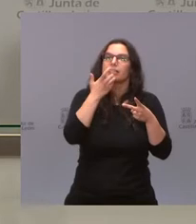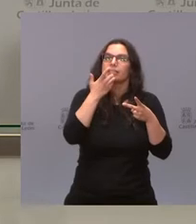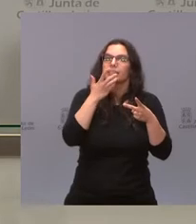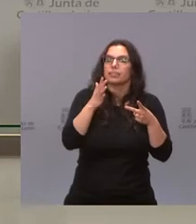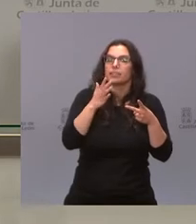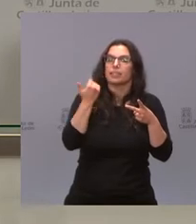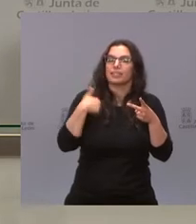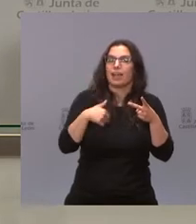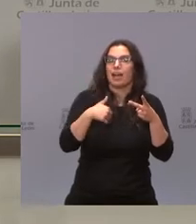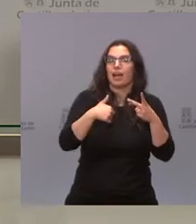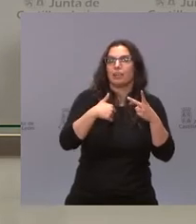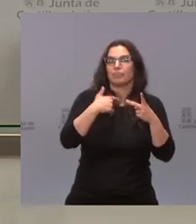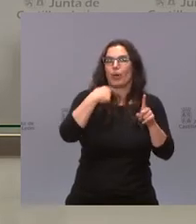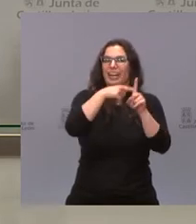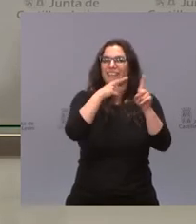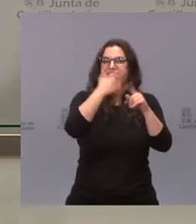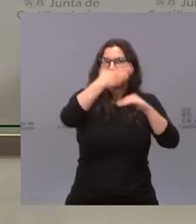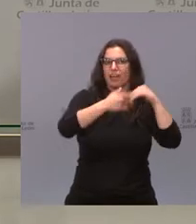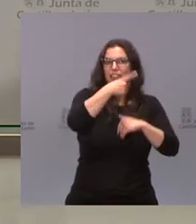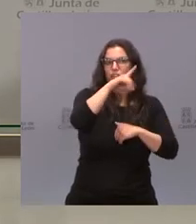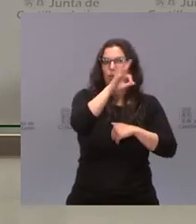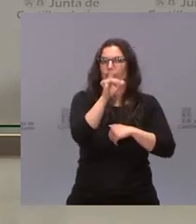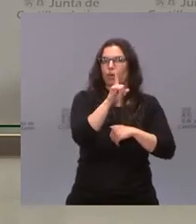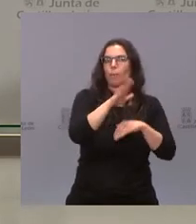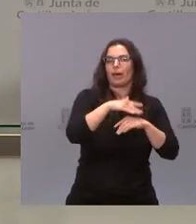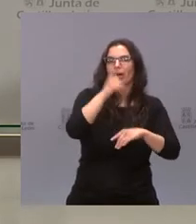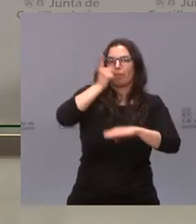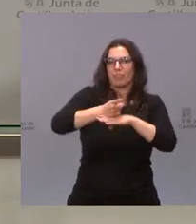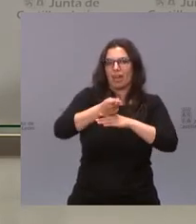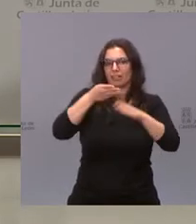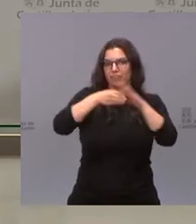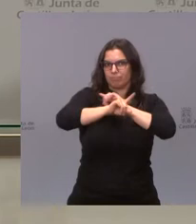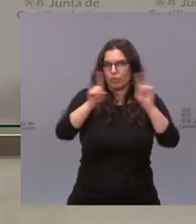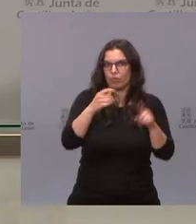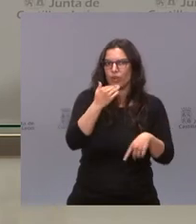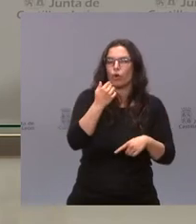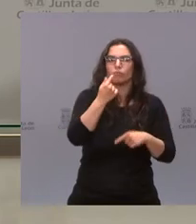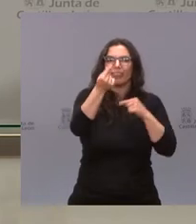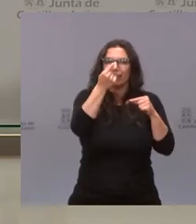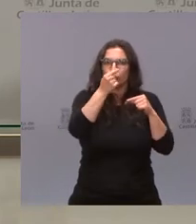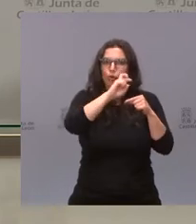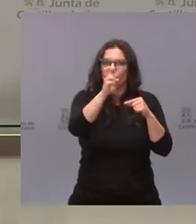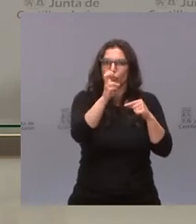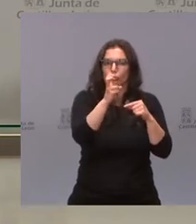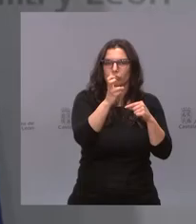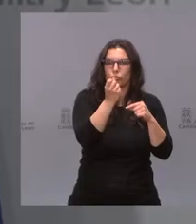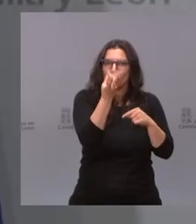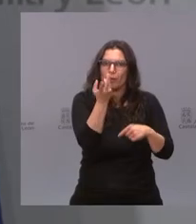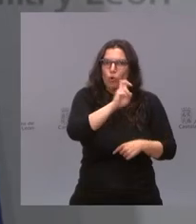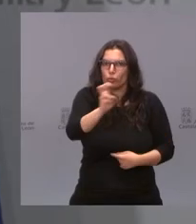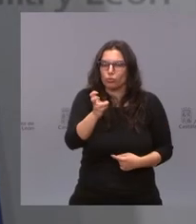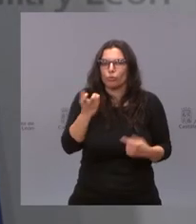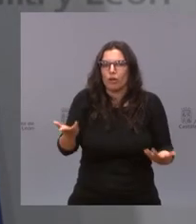incidencia a 150 casos para cerrar el interior, ¿si se va a tener en cuenta alguna cifra concreta? Bueno, saben ustedes